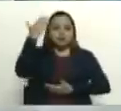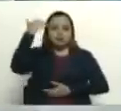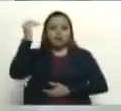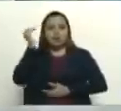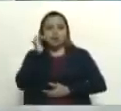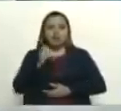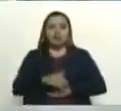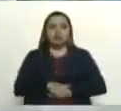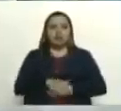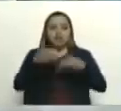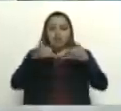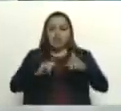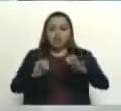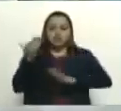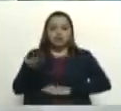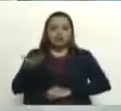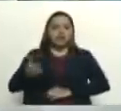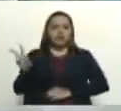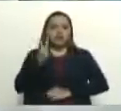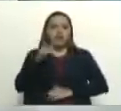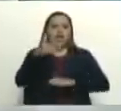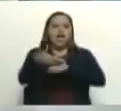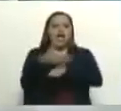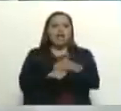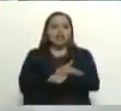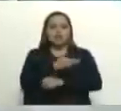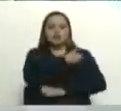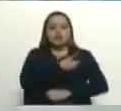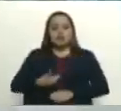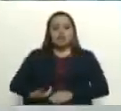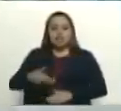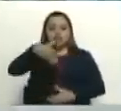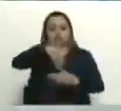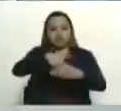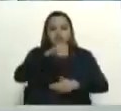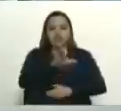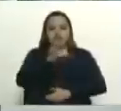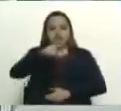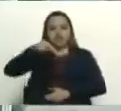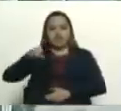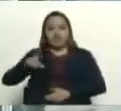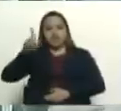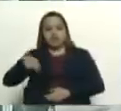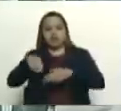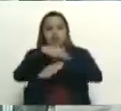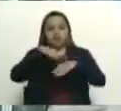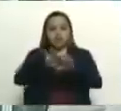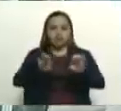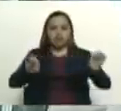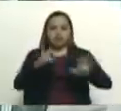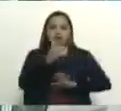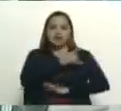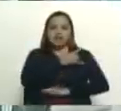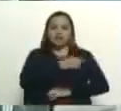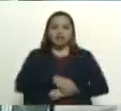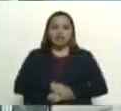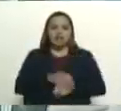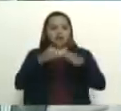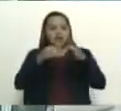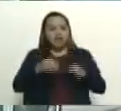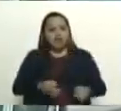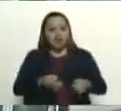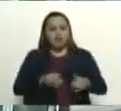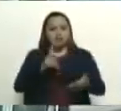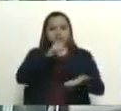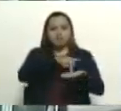insigne de Venezuela, expresidenta del Poder Electoral y ministra de Educación Universitaria. Fue una verdadera militante de la